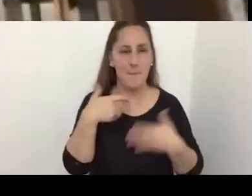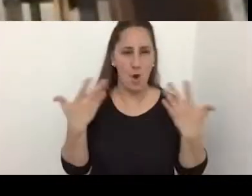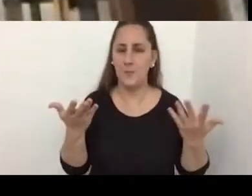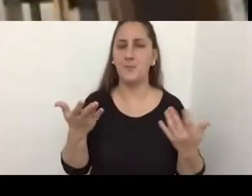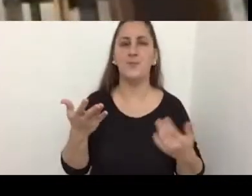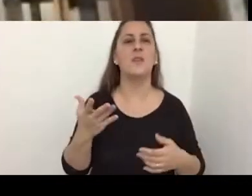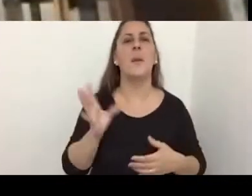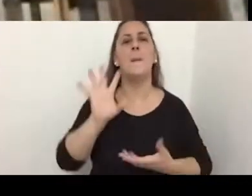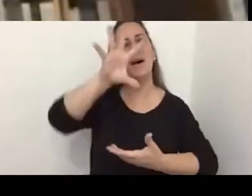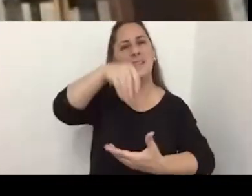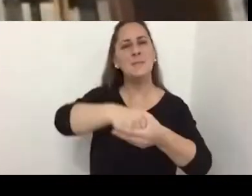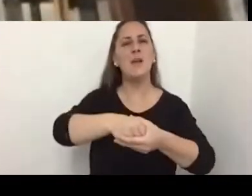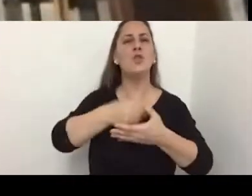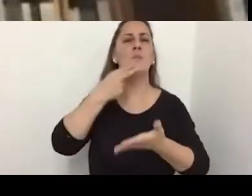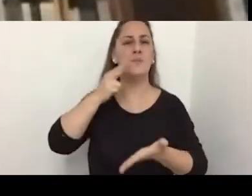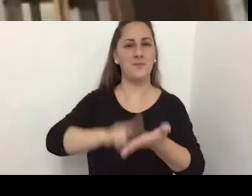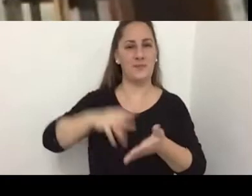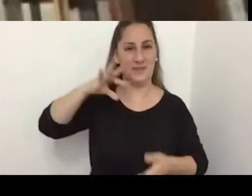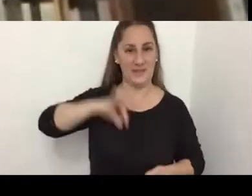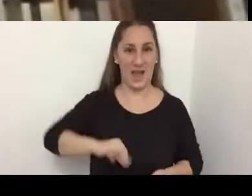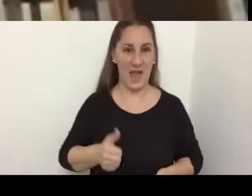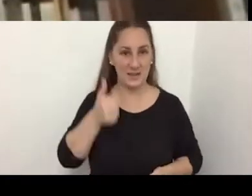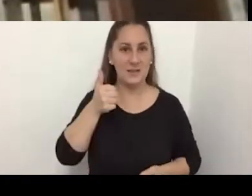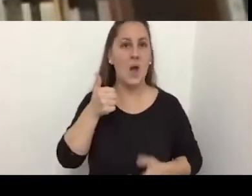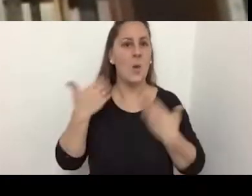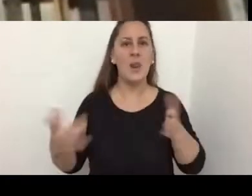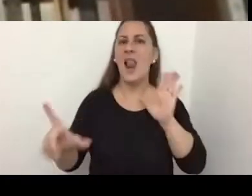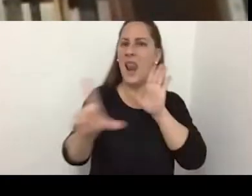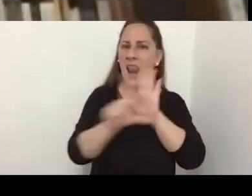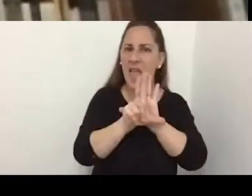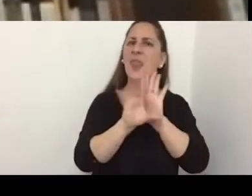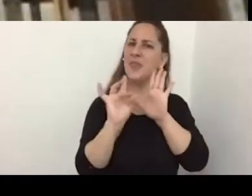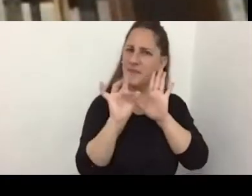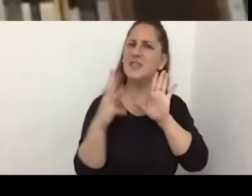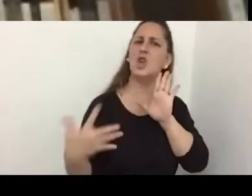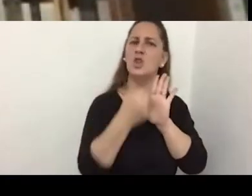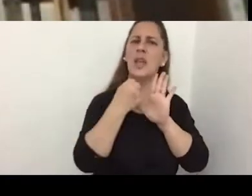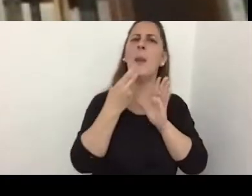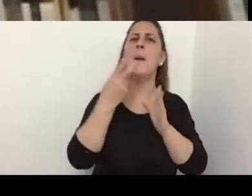participación en las ganancias. Y por eso es tan difícil sacar una ley de participación en las ganancias.